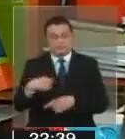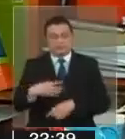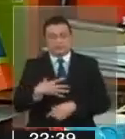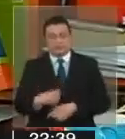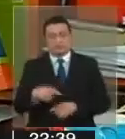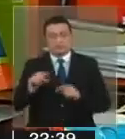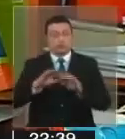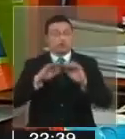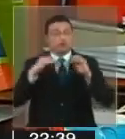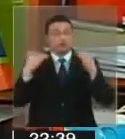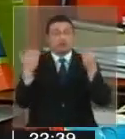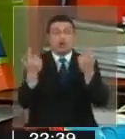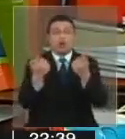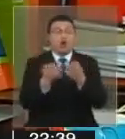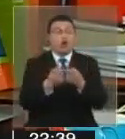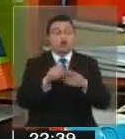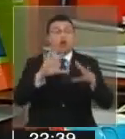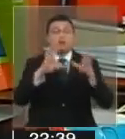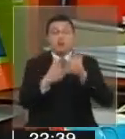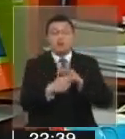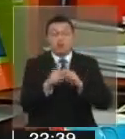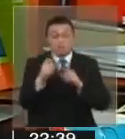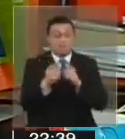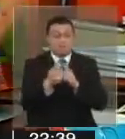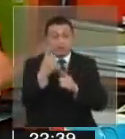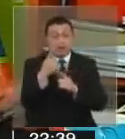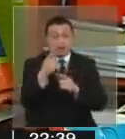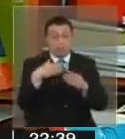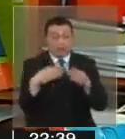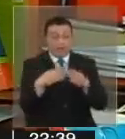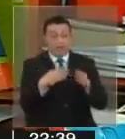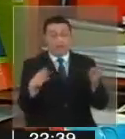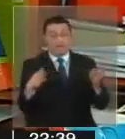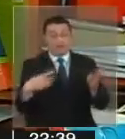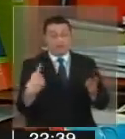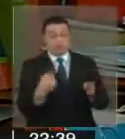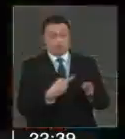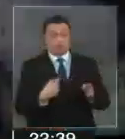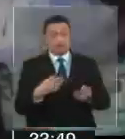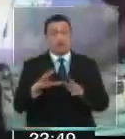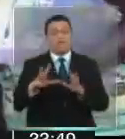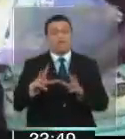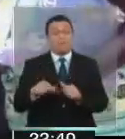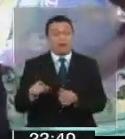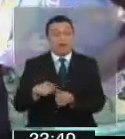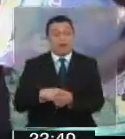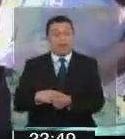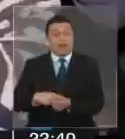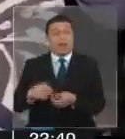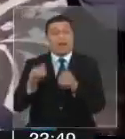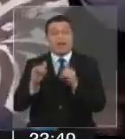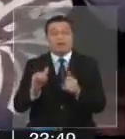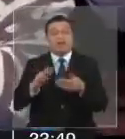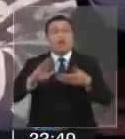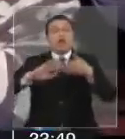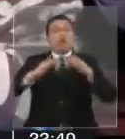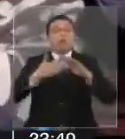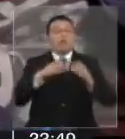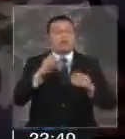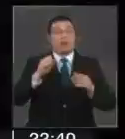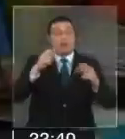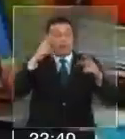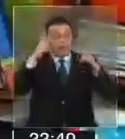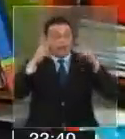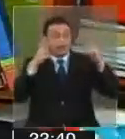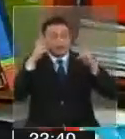el mundo que primero nos abre a nosotros como familia, Tomás, y luego como comunidad de artistas,